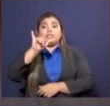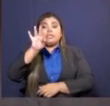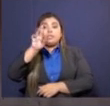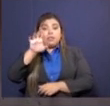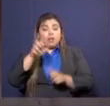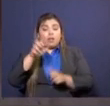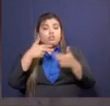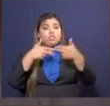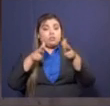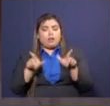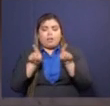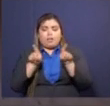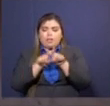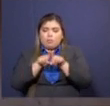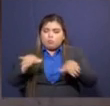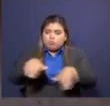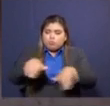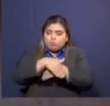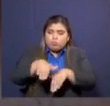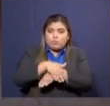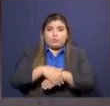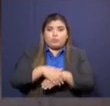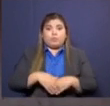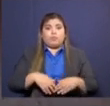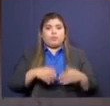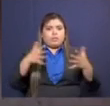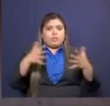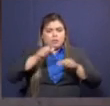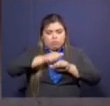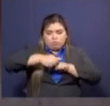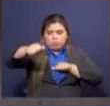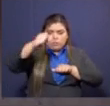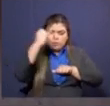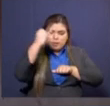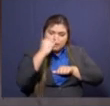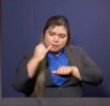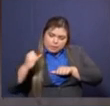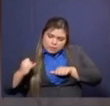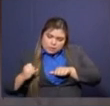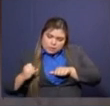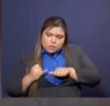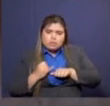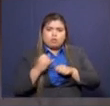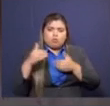diseño y construcción de la carretera El Jahuito-Calobre,